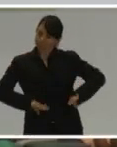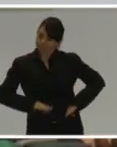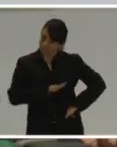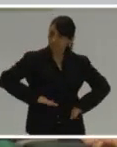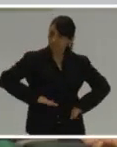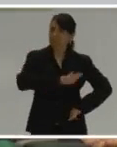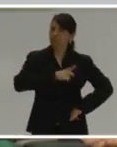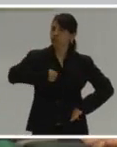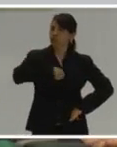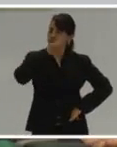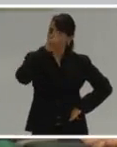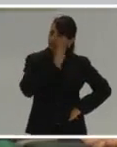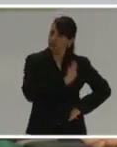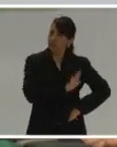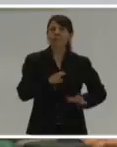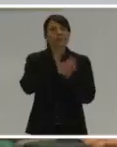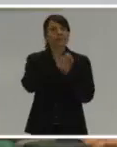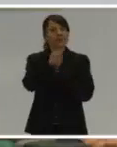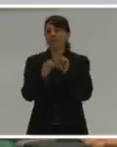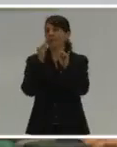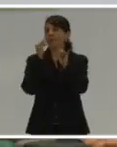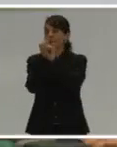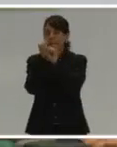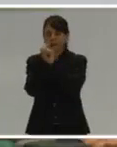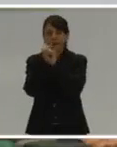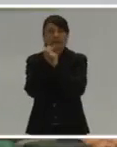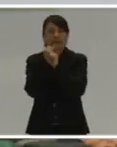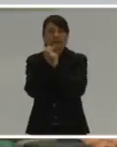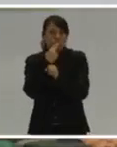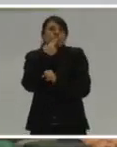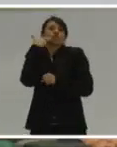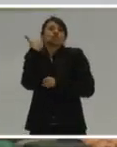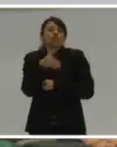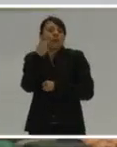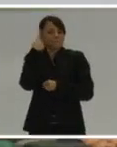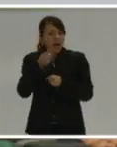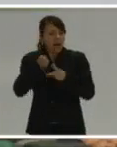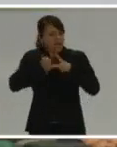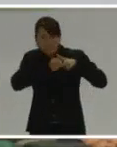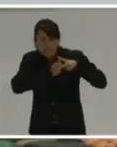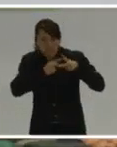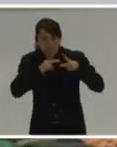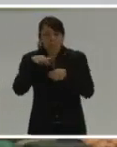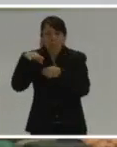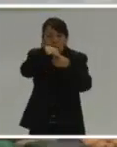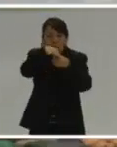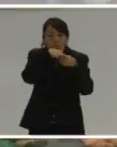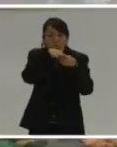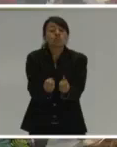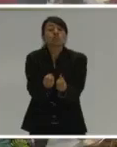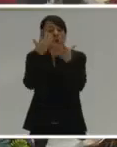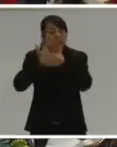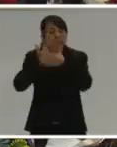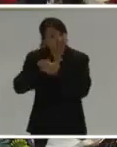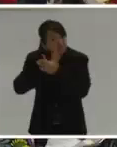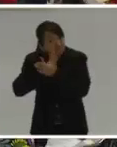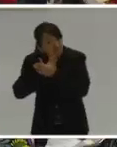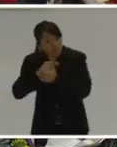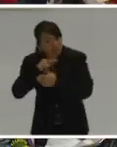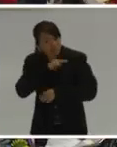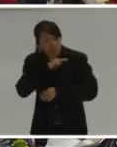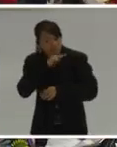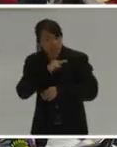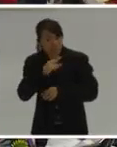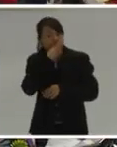Para el cuenteo rápido, por ejemplo. Nosotros garantizamos el cuenteo rápido, pero si